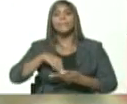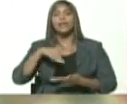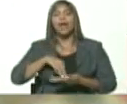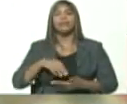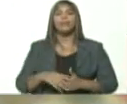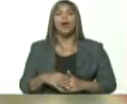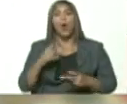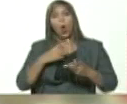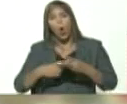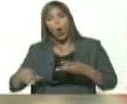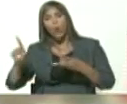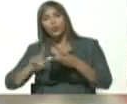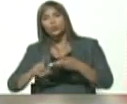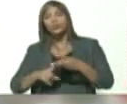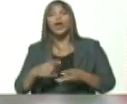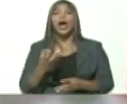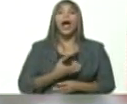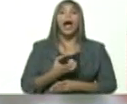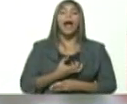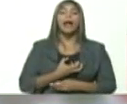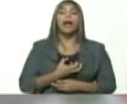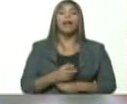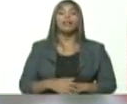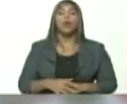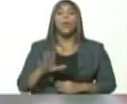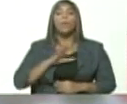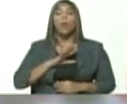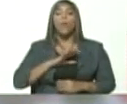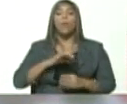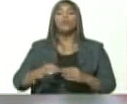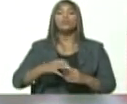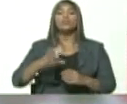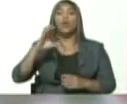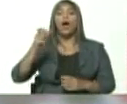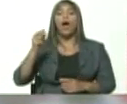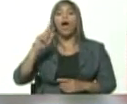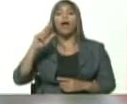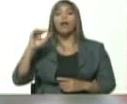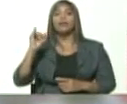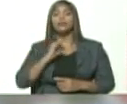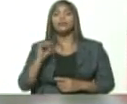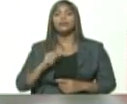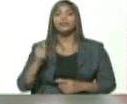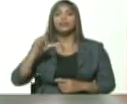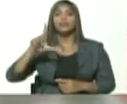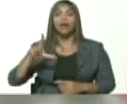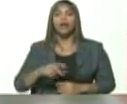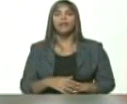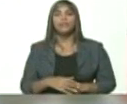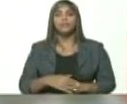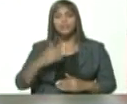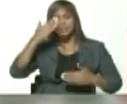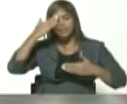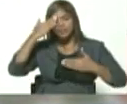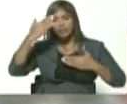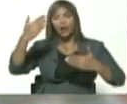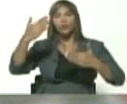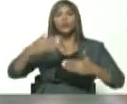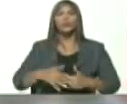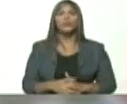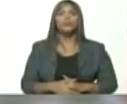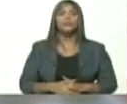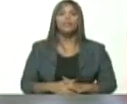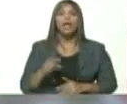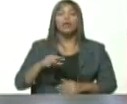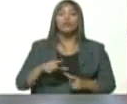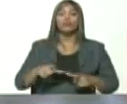Farid Fraija, alcalde del Carrizal, por allá en los altos mirandinos. Farid, mi saludo. Ellos están